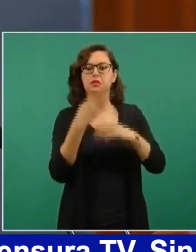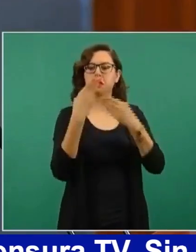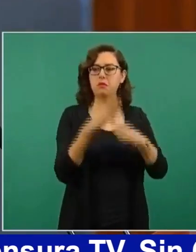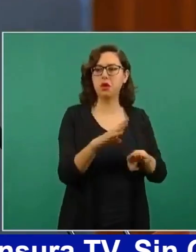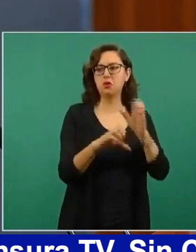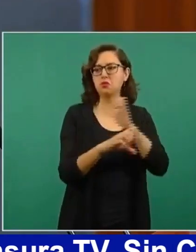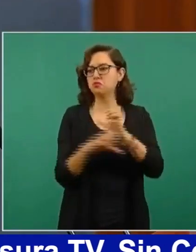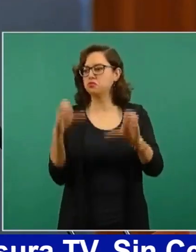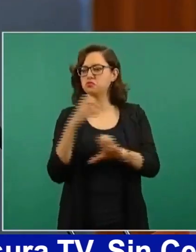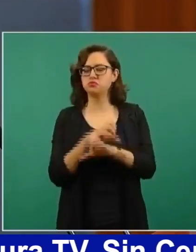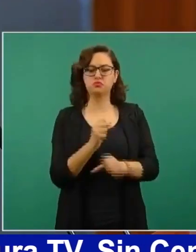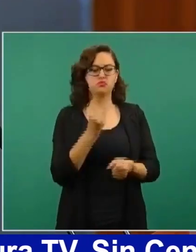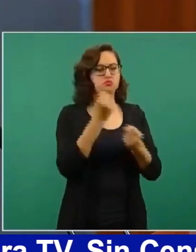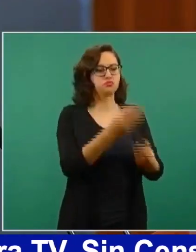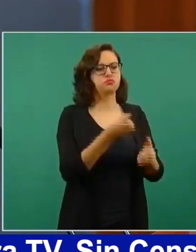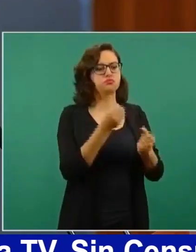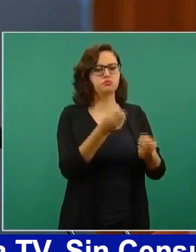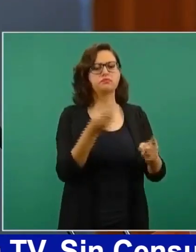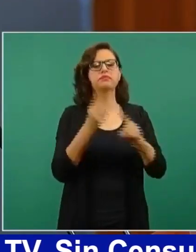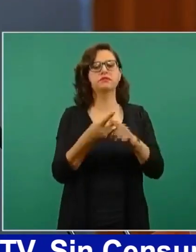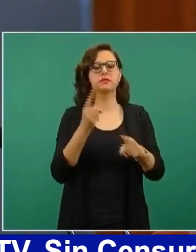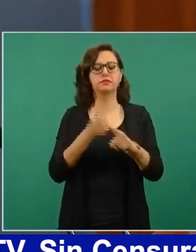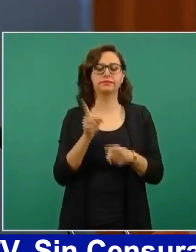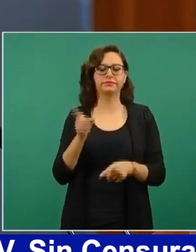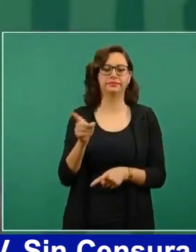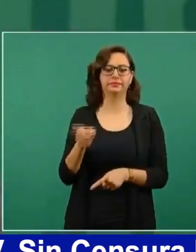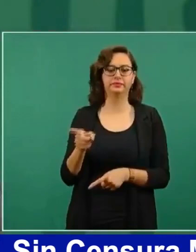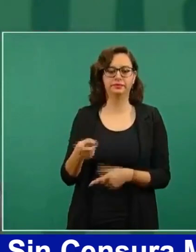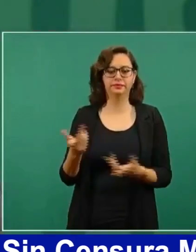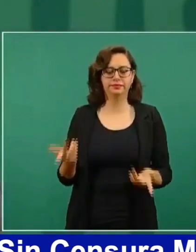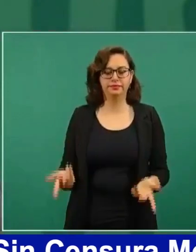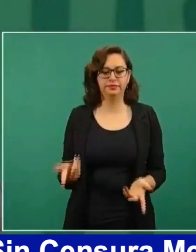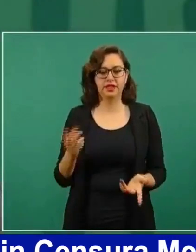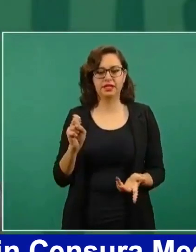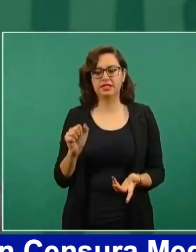entregados por Salinas.